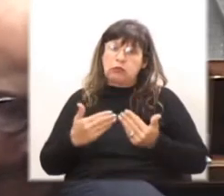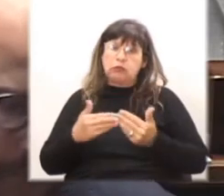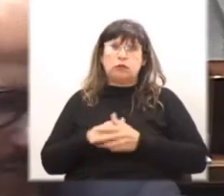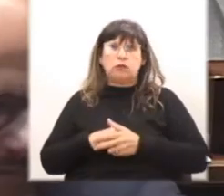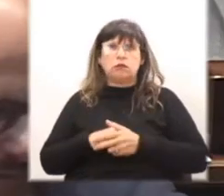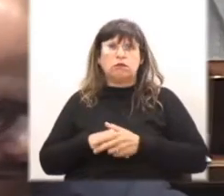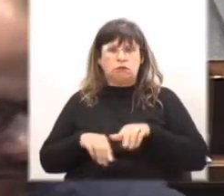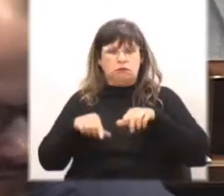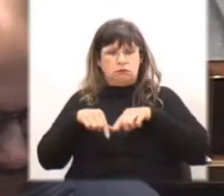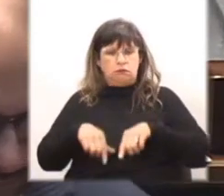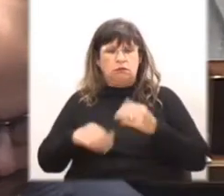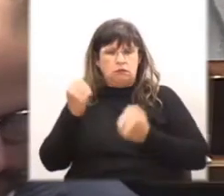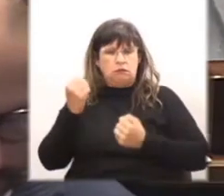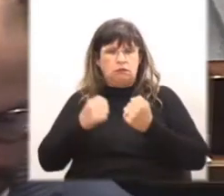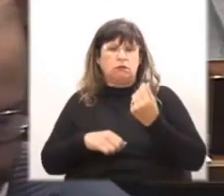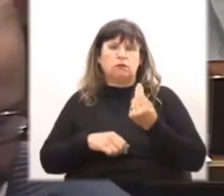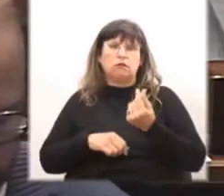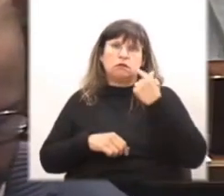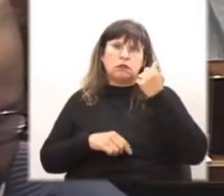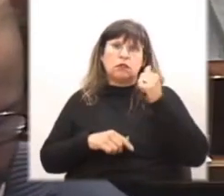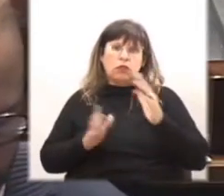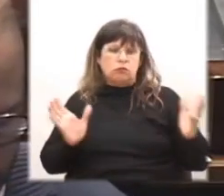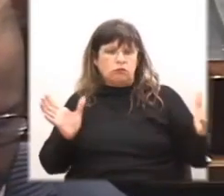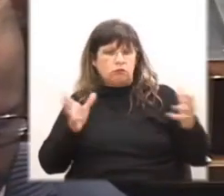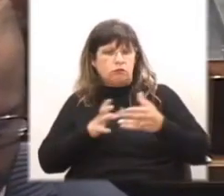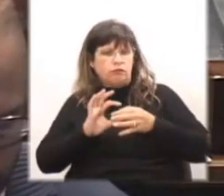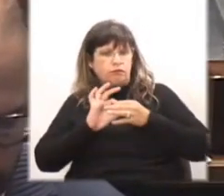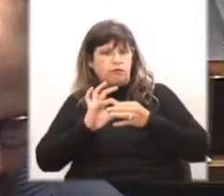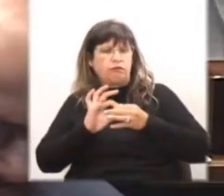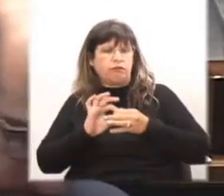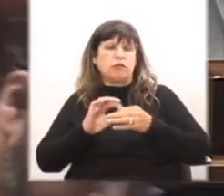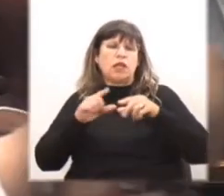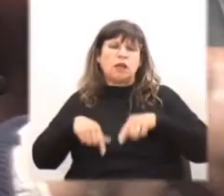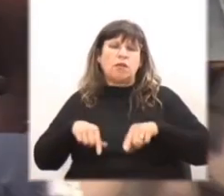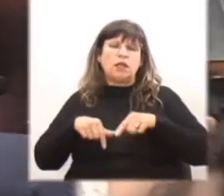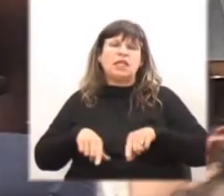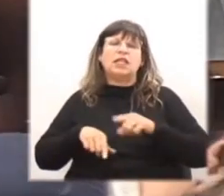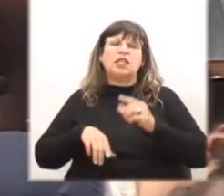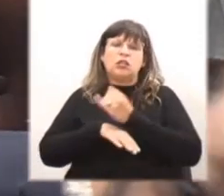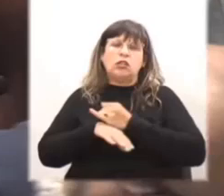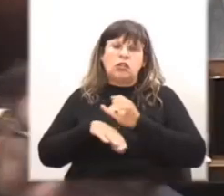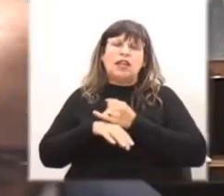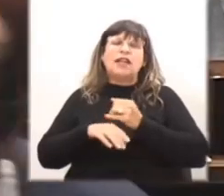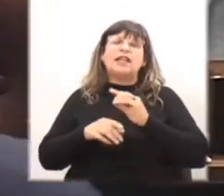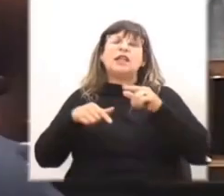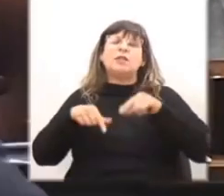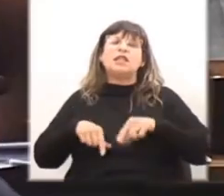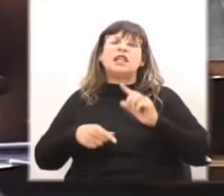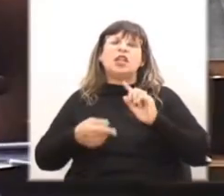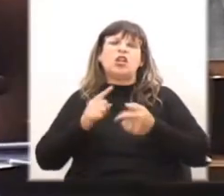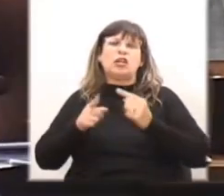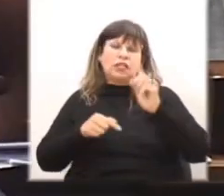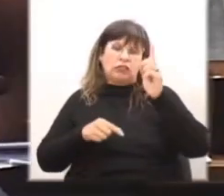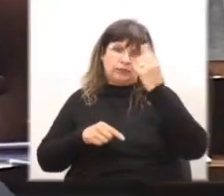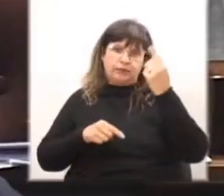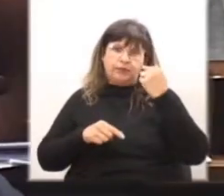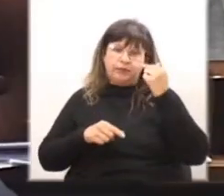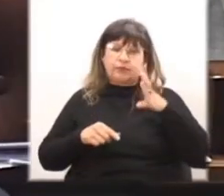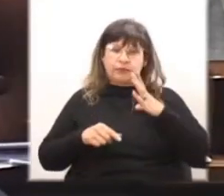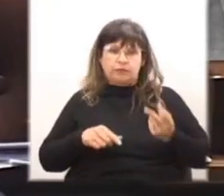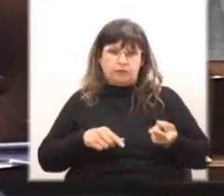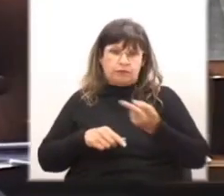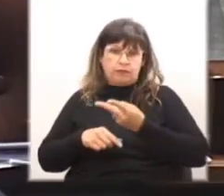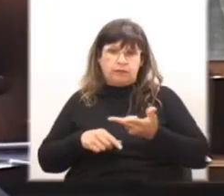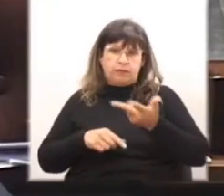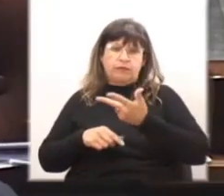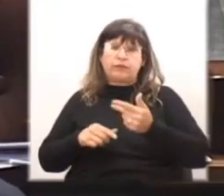¿el Ministerio de Economía y Finanzas, en conjunto con el Ministerio de Industria y el Ministerio de Relaciones Exteriores, imparte criterios